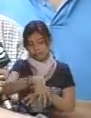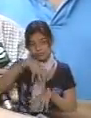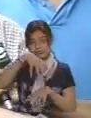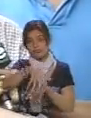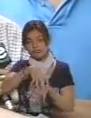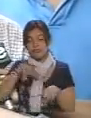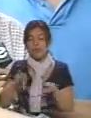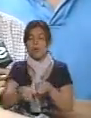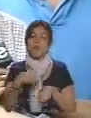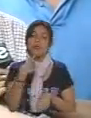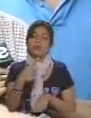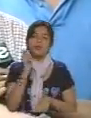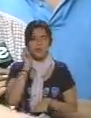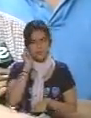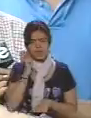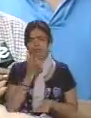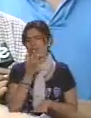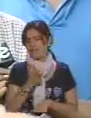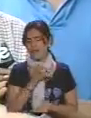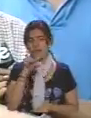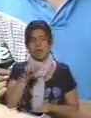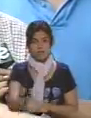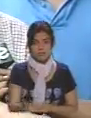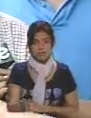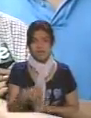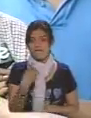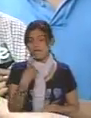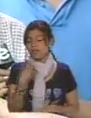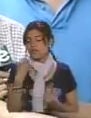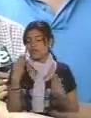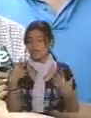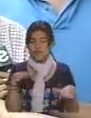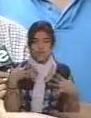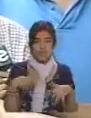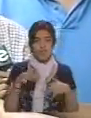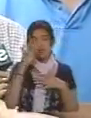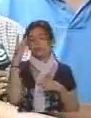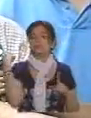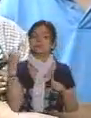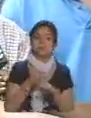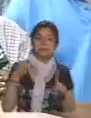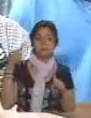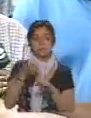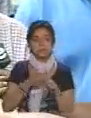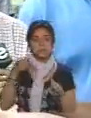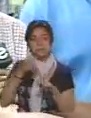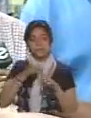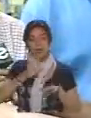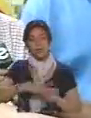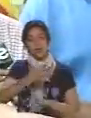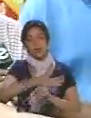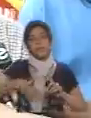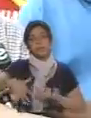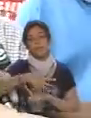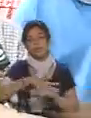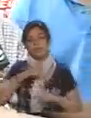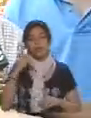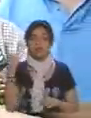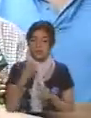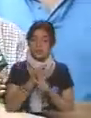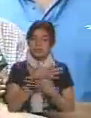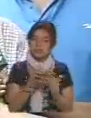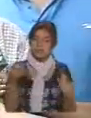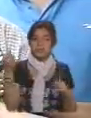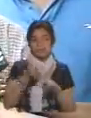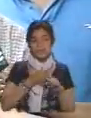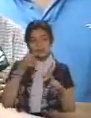la camarada, y en verdad que acá había faltado mucho empeño, que el ambiente hubiera puesto más empeño,